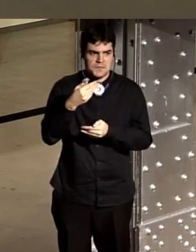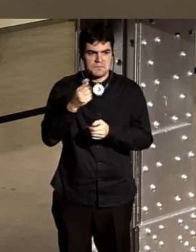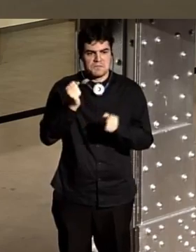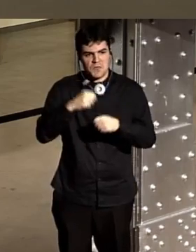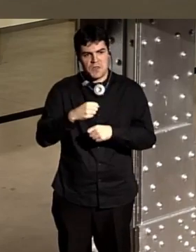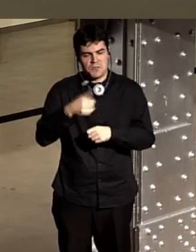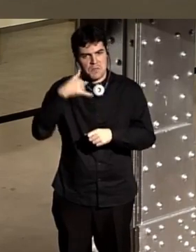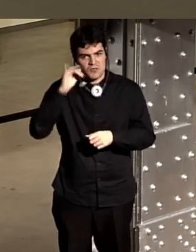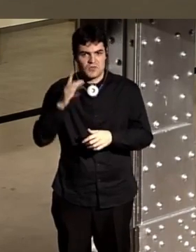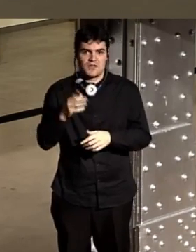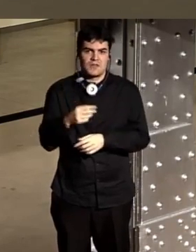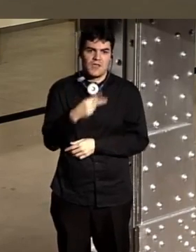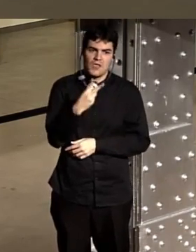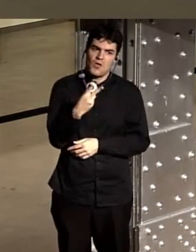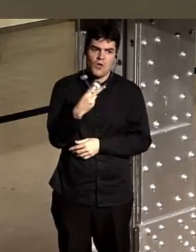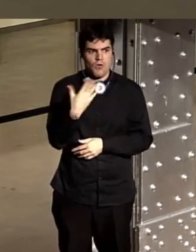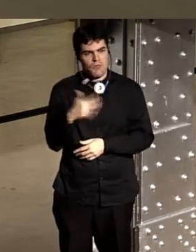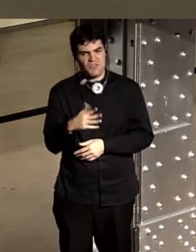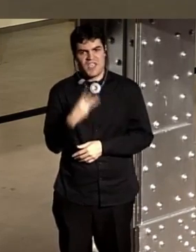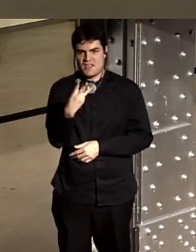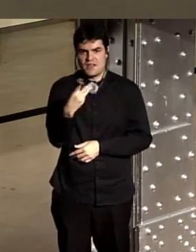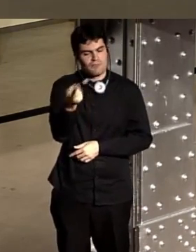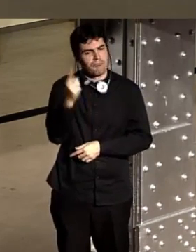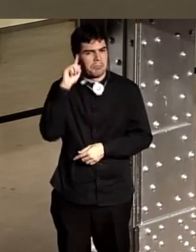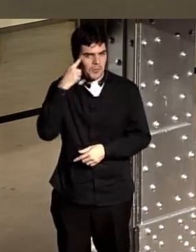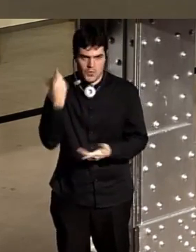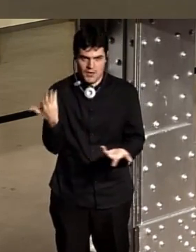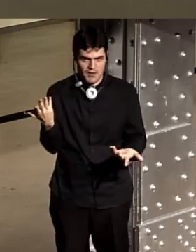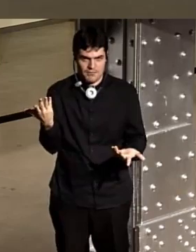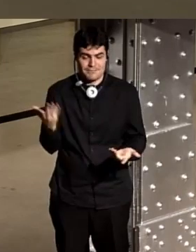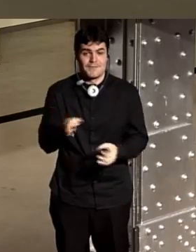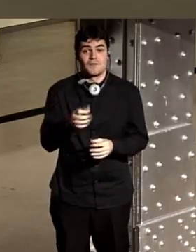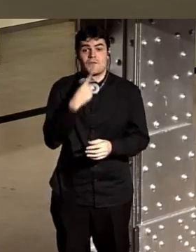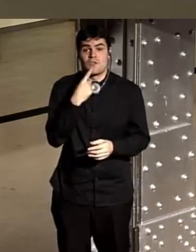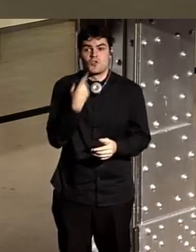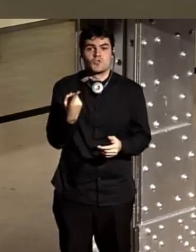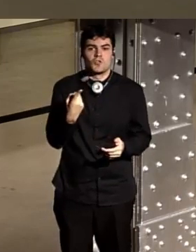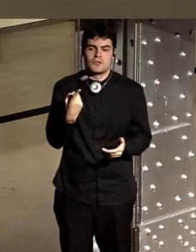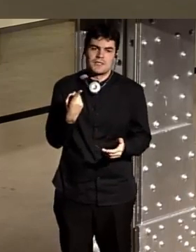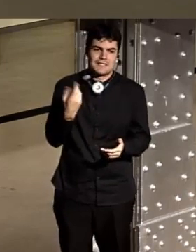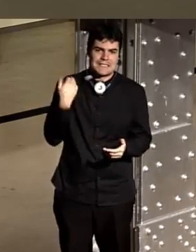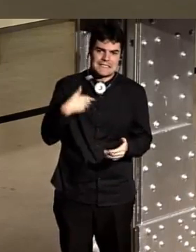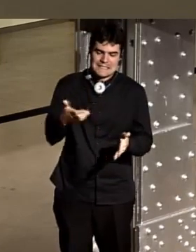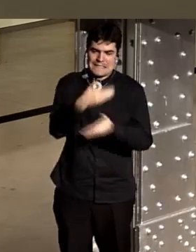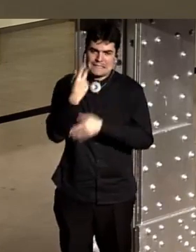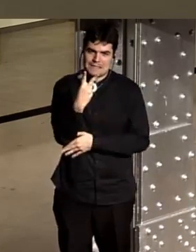3 veces, eres loca. Y entonces ya tengo 2 manchas y tengo que cuidarme mucho